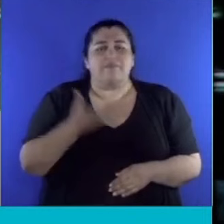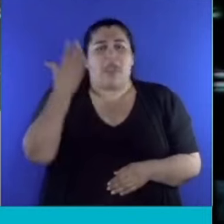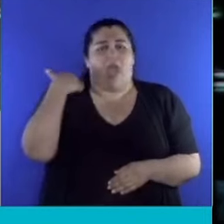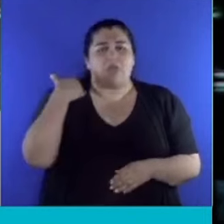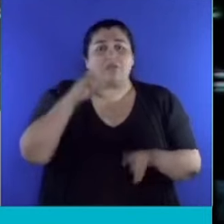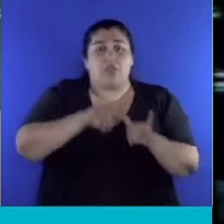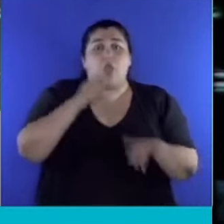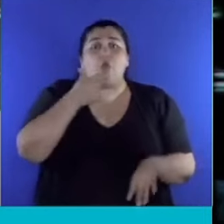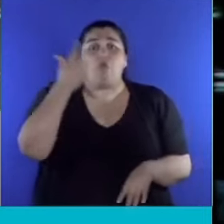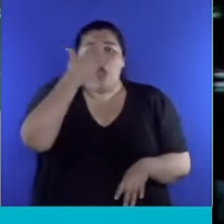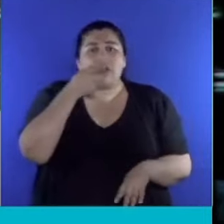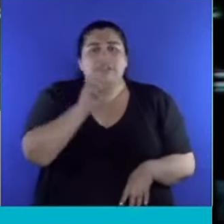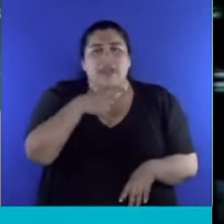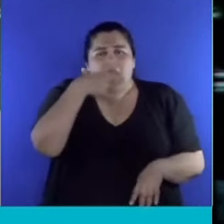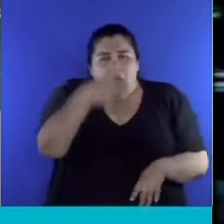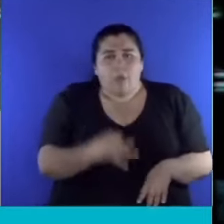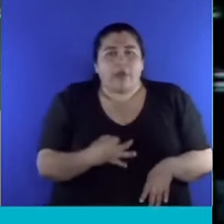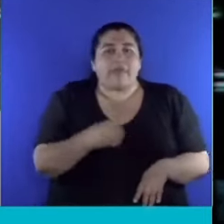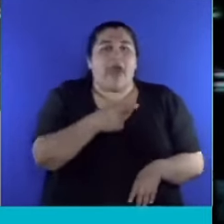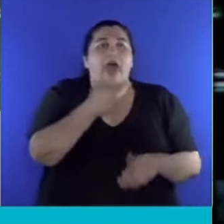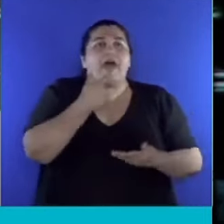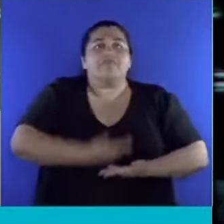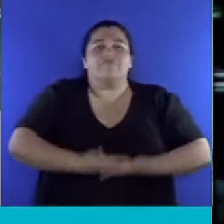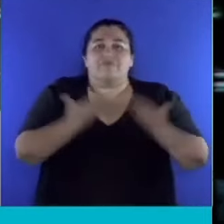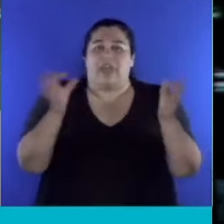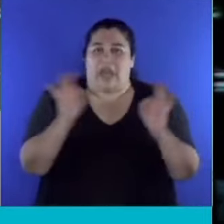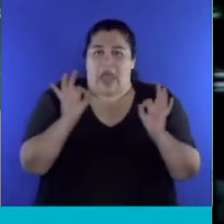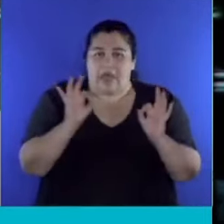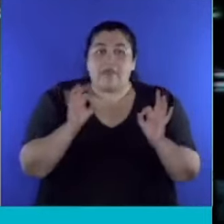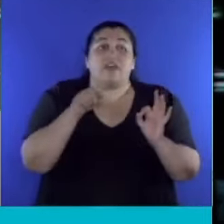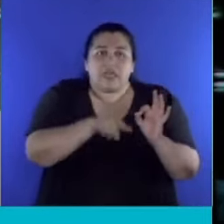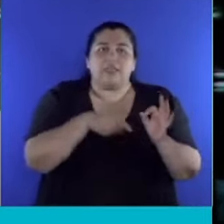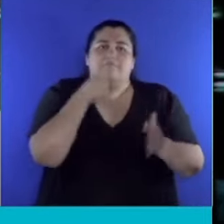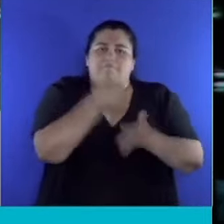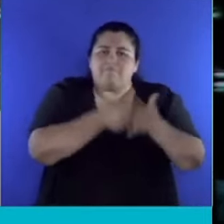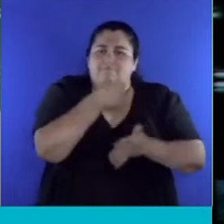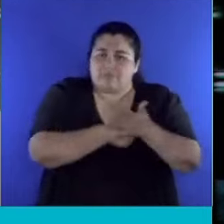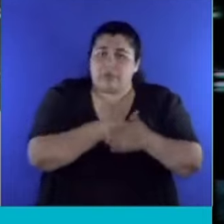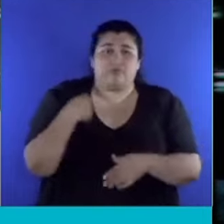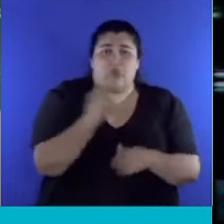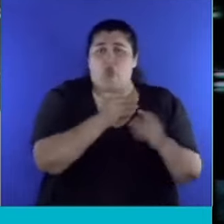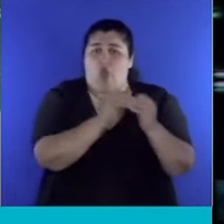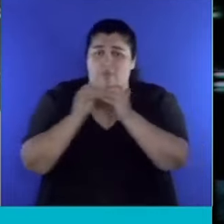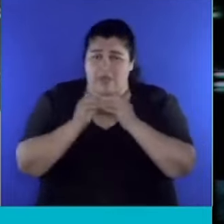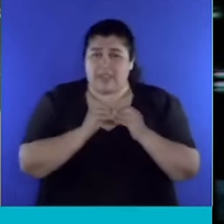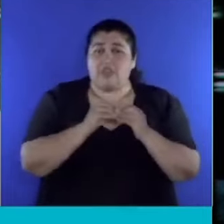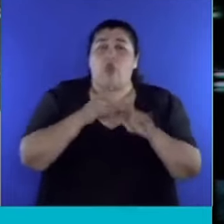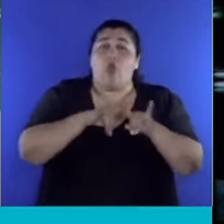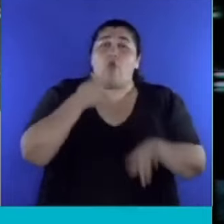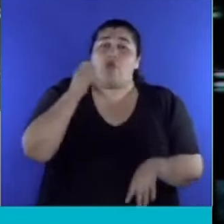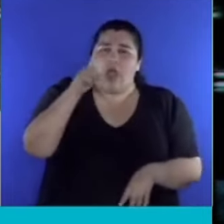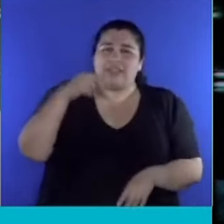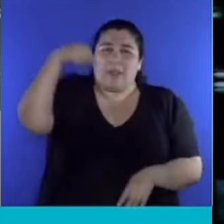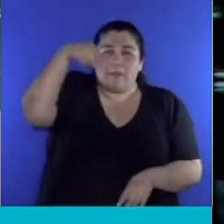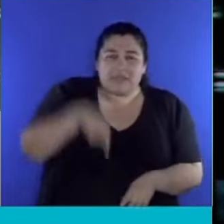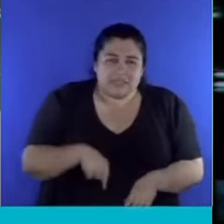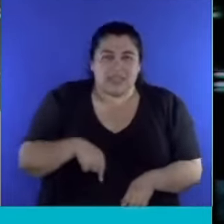decir la verdad no se dice la verdad se milita compañero Rodolfo Wal